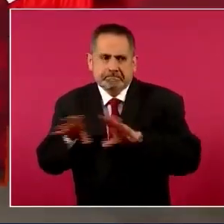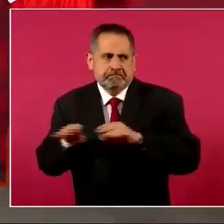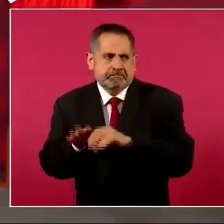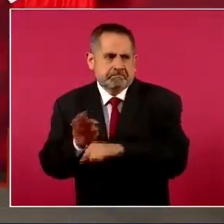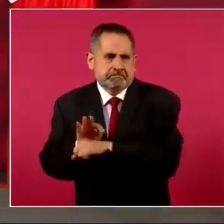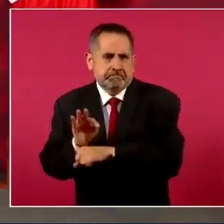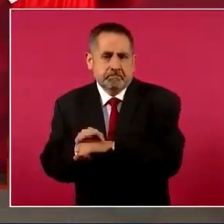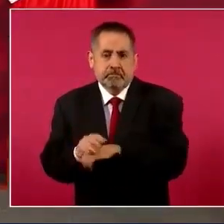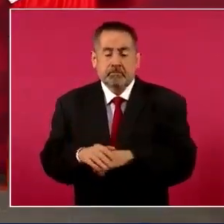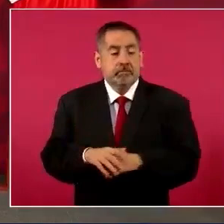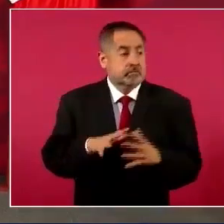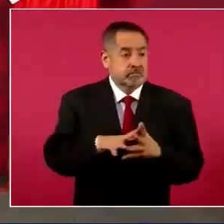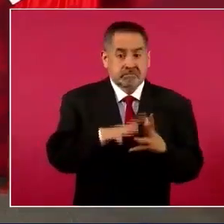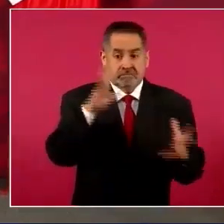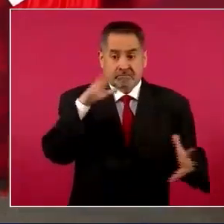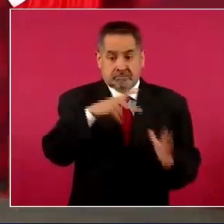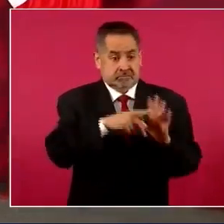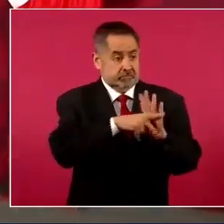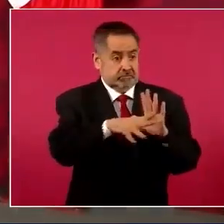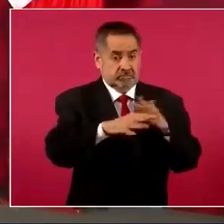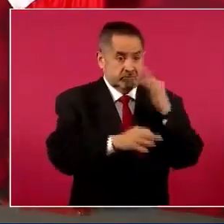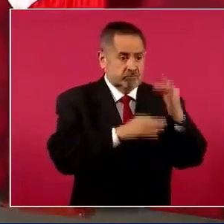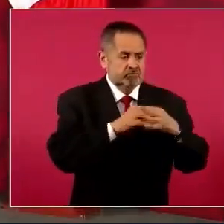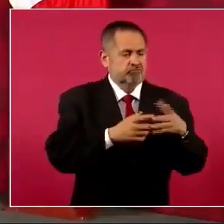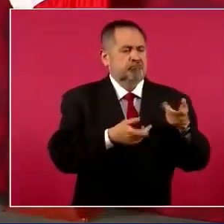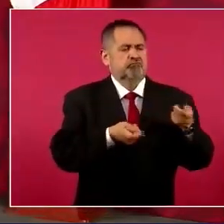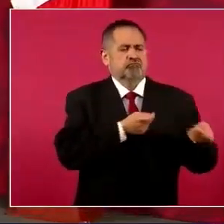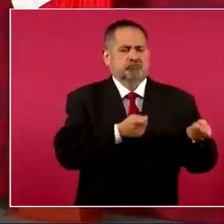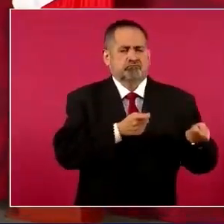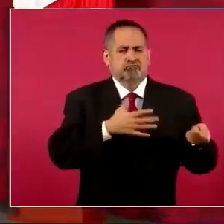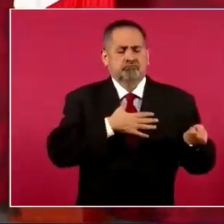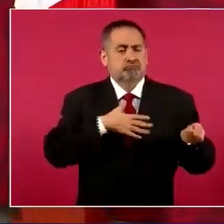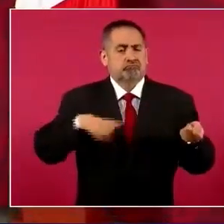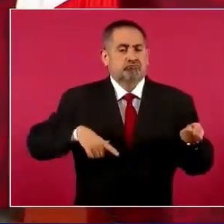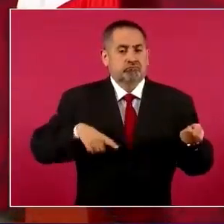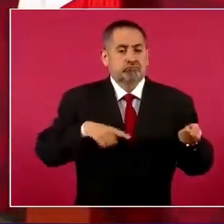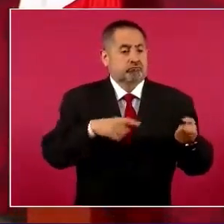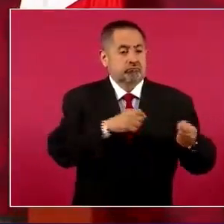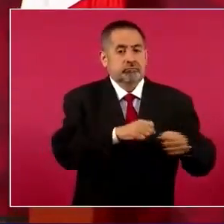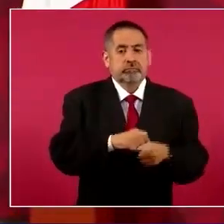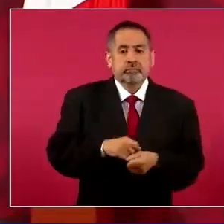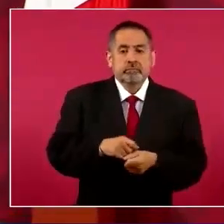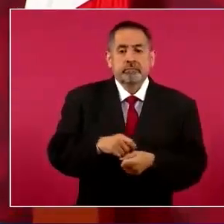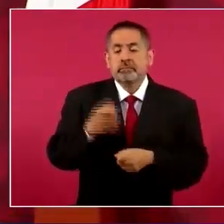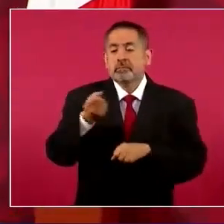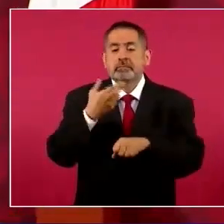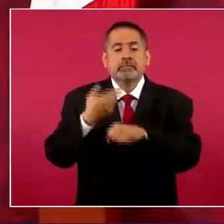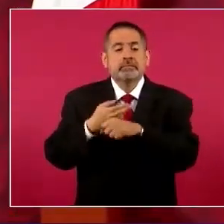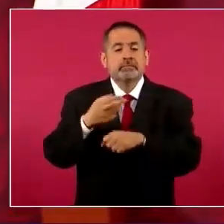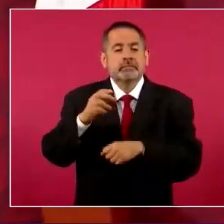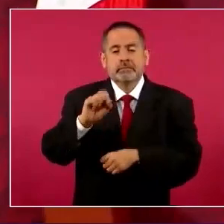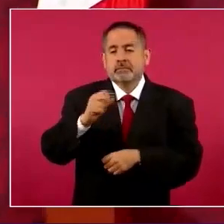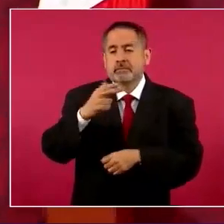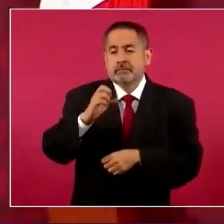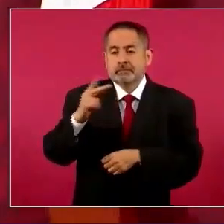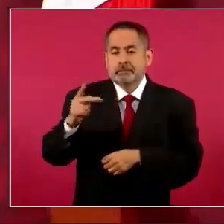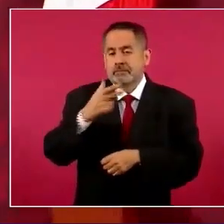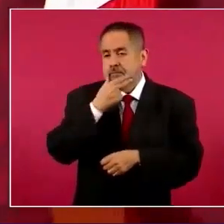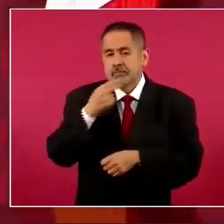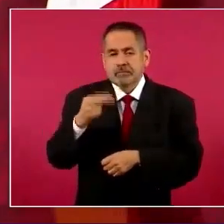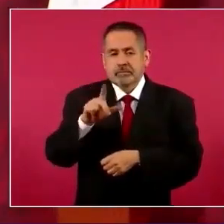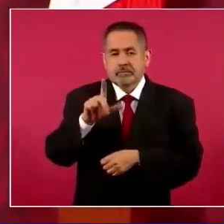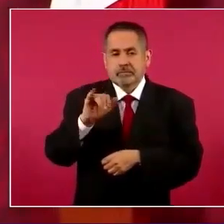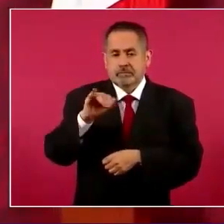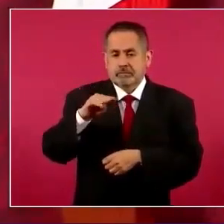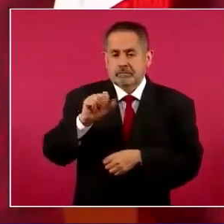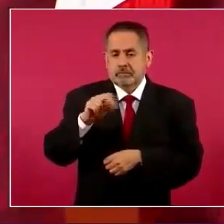la prensa la tenía controlada. Limantur, secretario de Hacienda, el